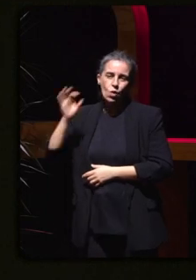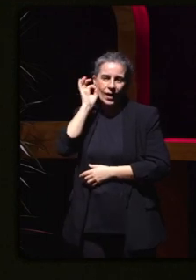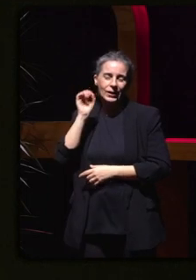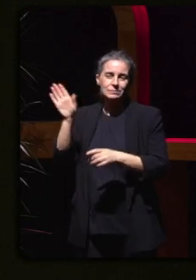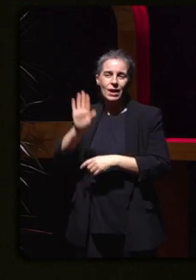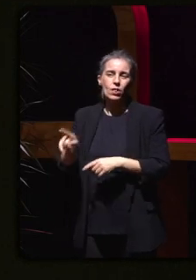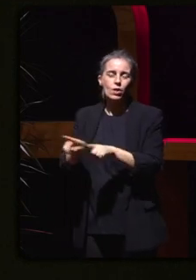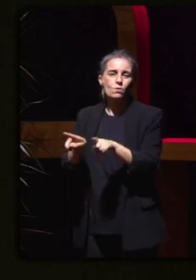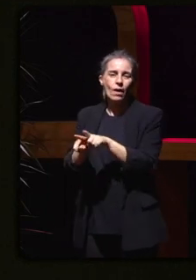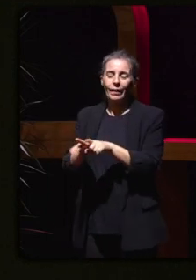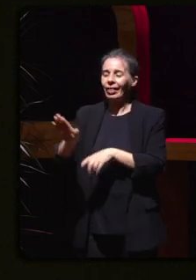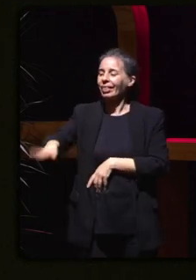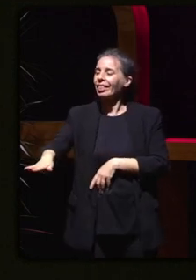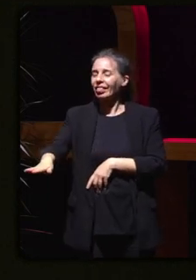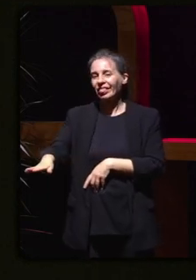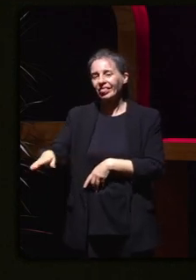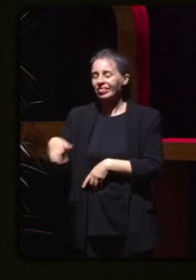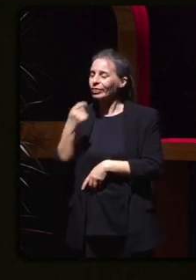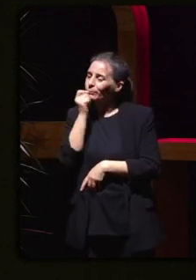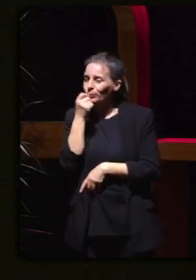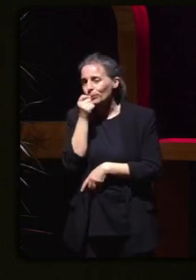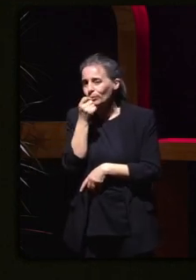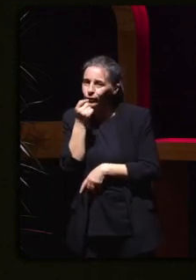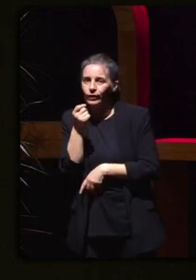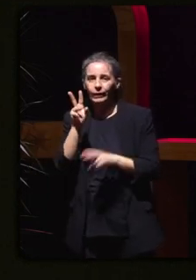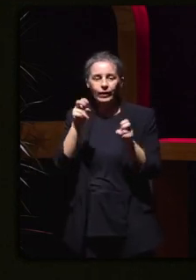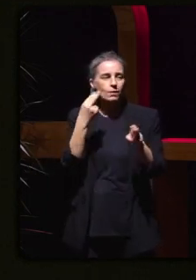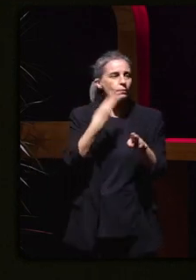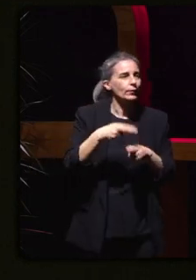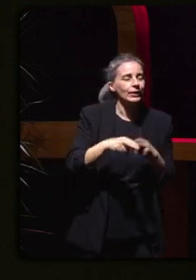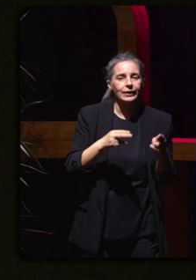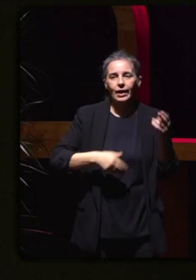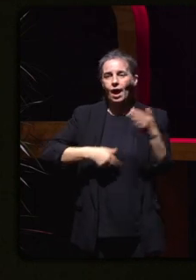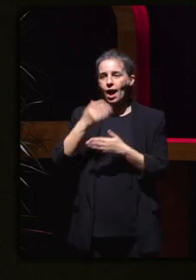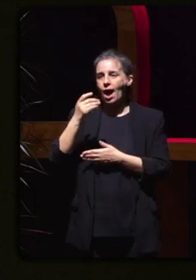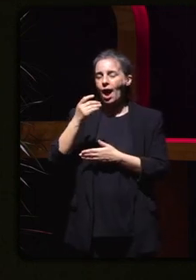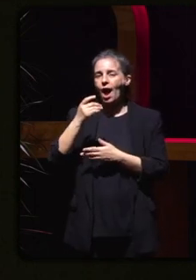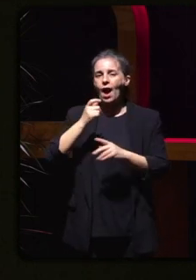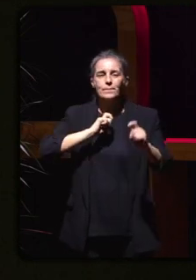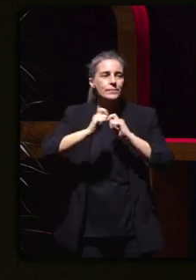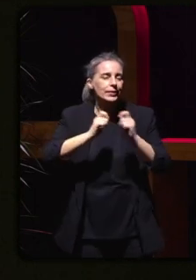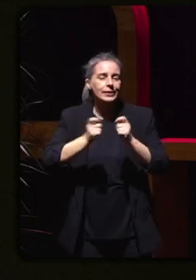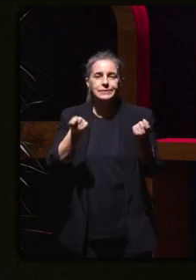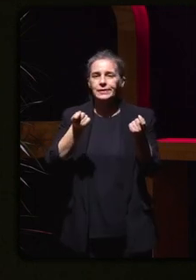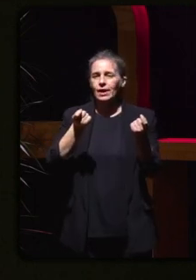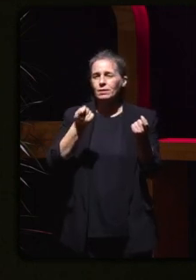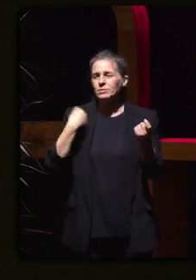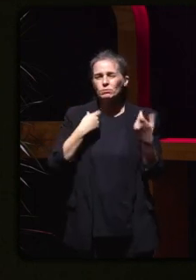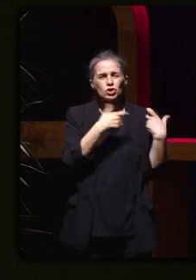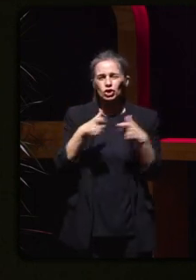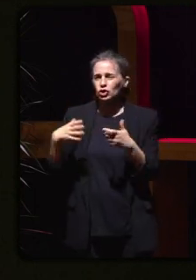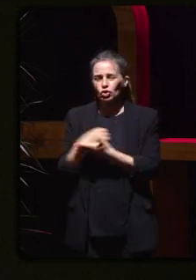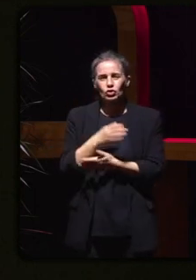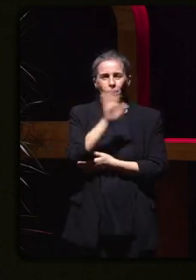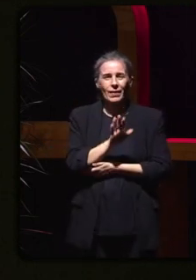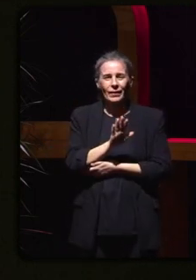creo que se nos infantiliza en general desde la política desde la prensa desde casi todos los lectores entonces a mí me parece